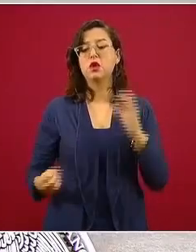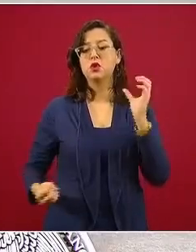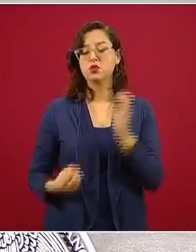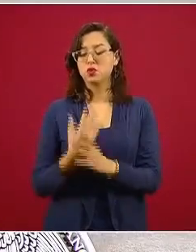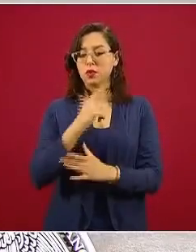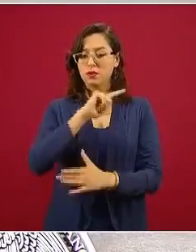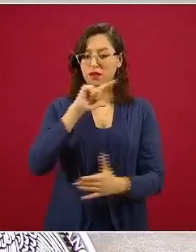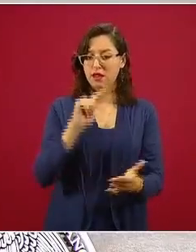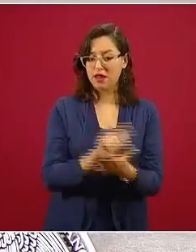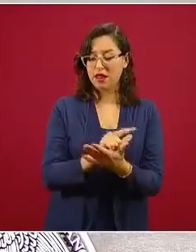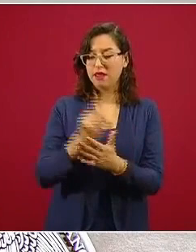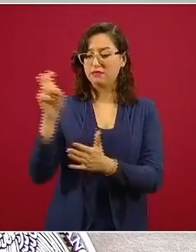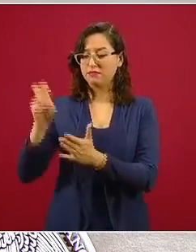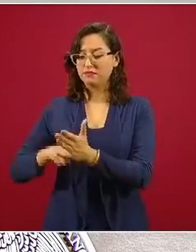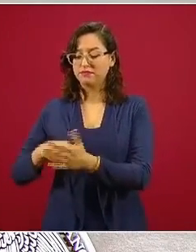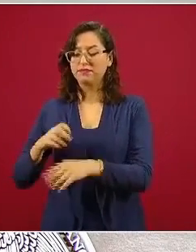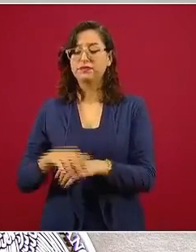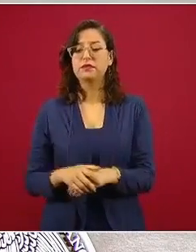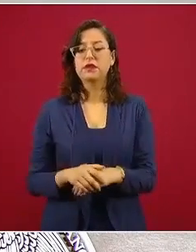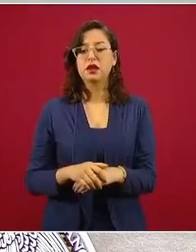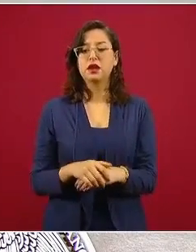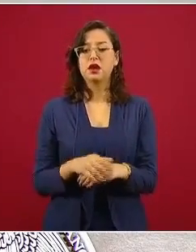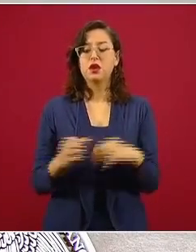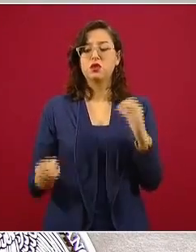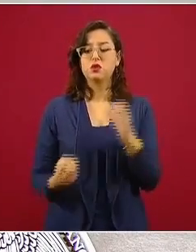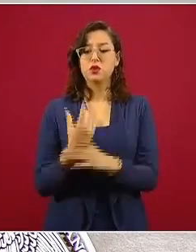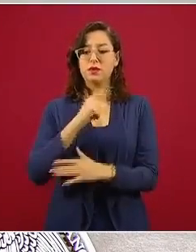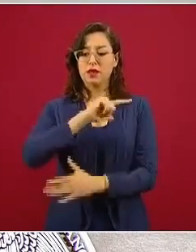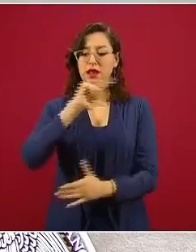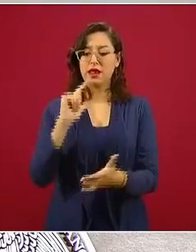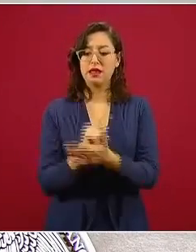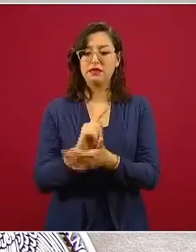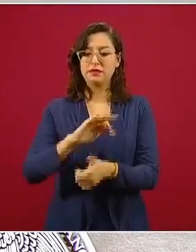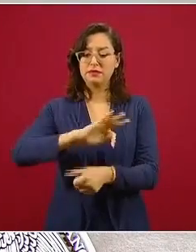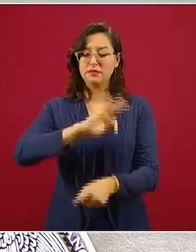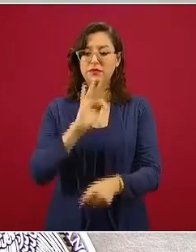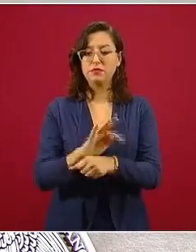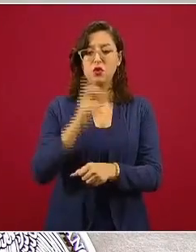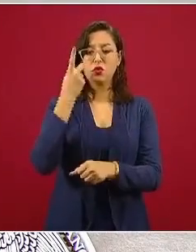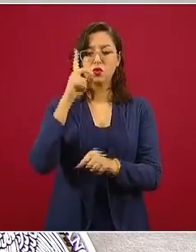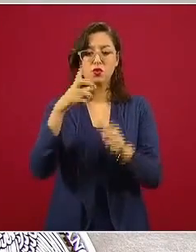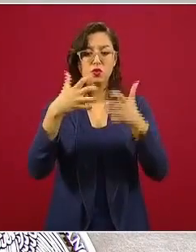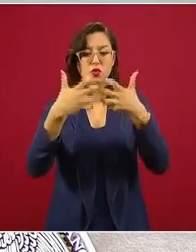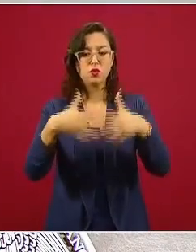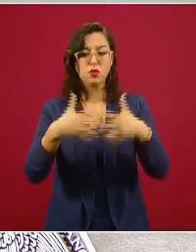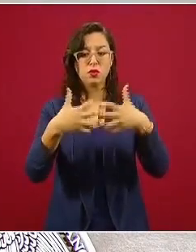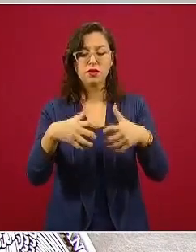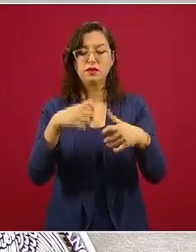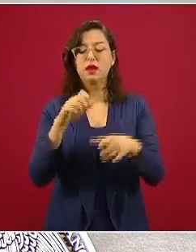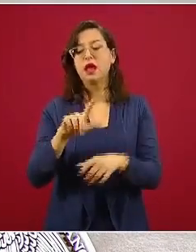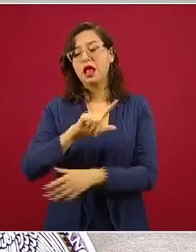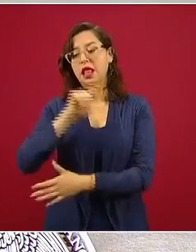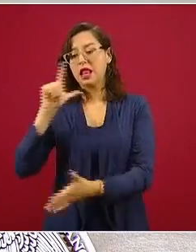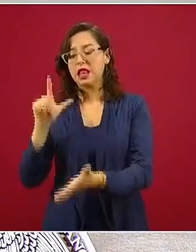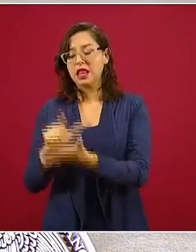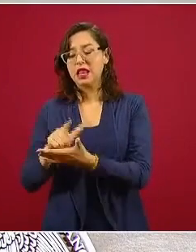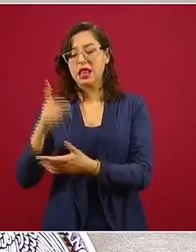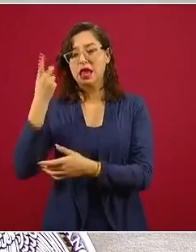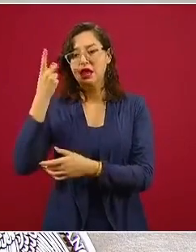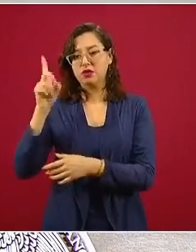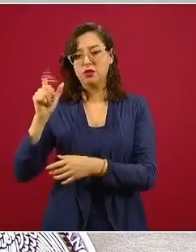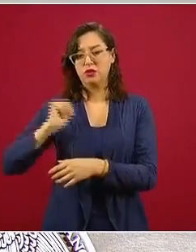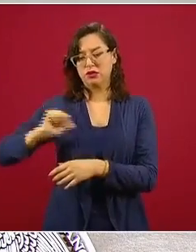leyes: nueva Ley Federal de Protección a la Propiedad Industrial y abrogación de la Ley de Propiedad